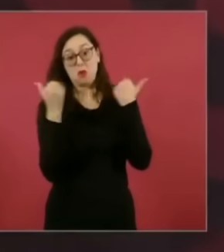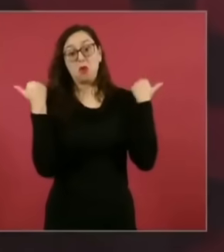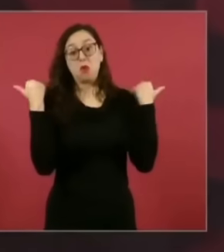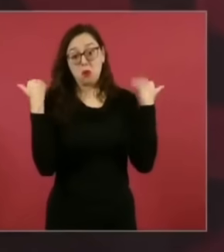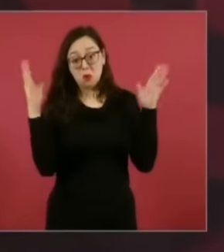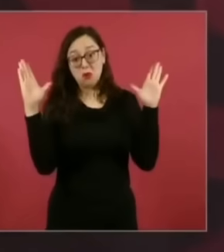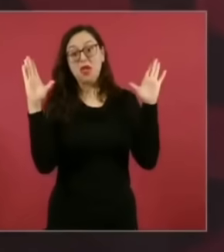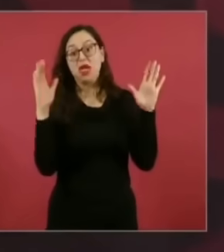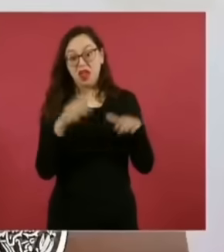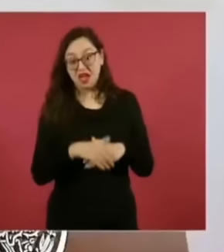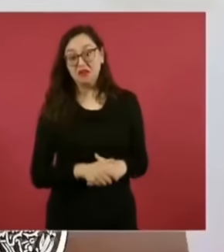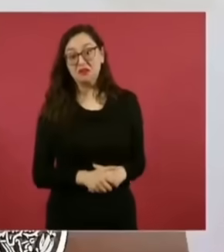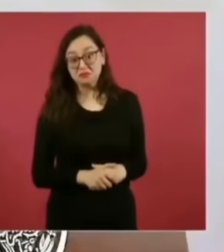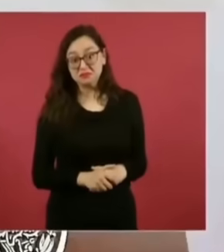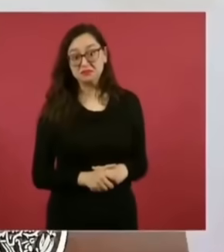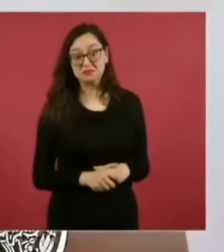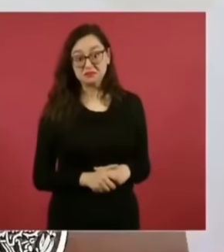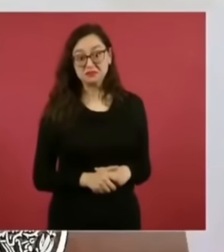y a otros no?